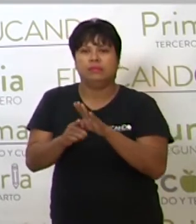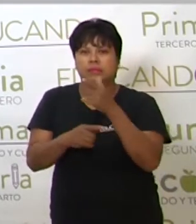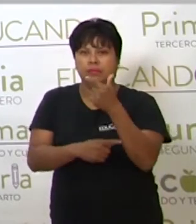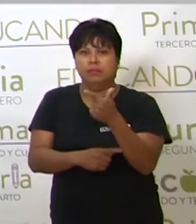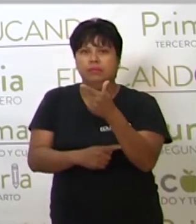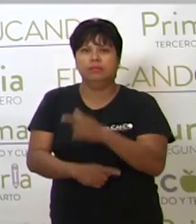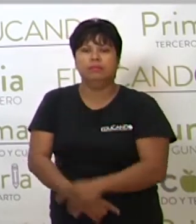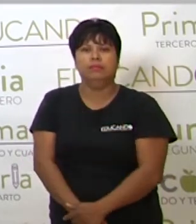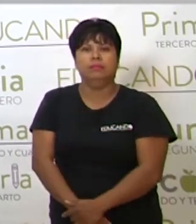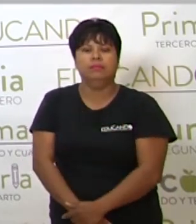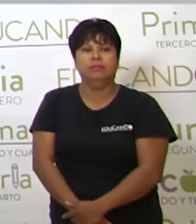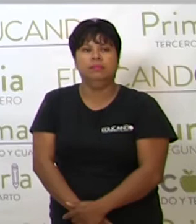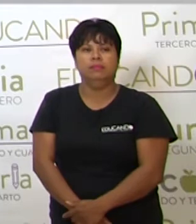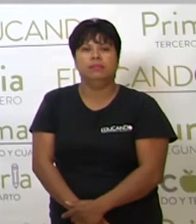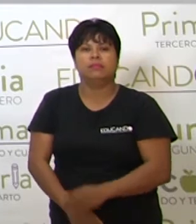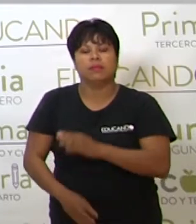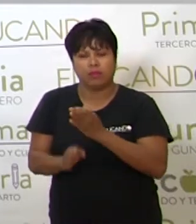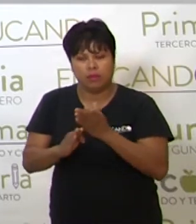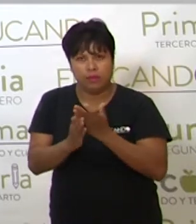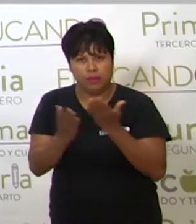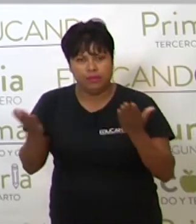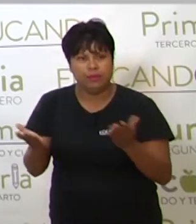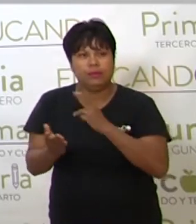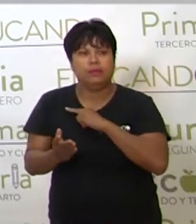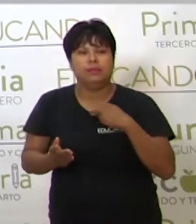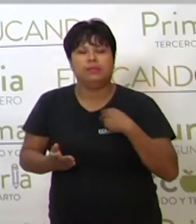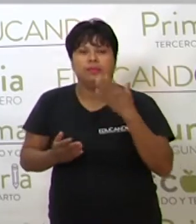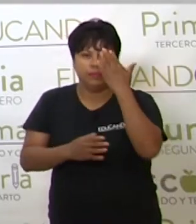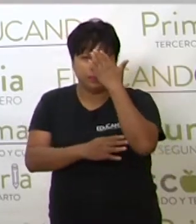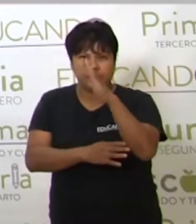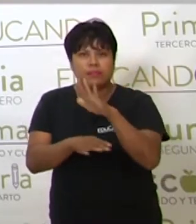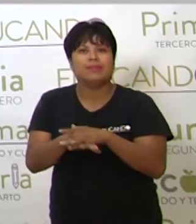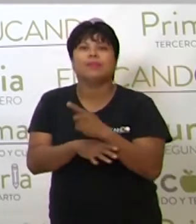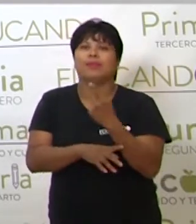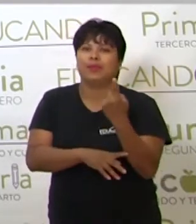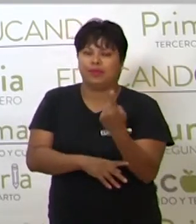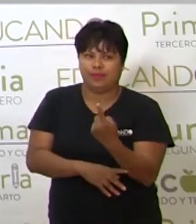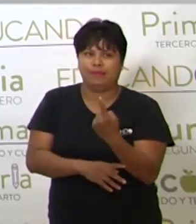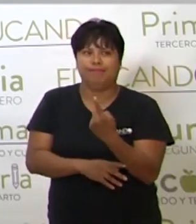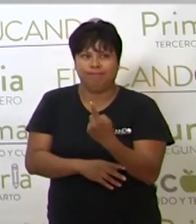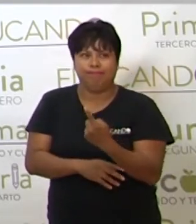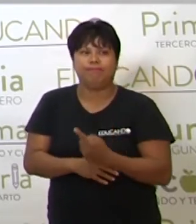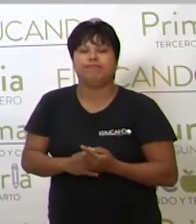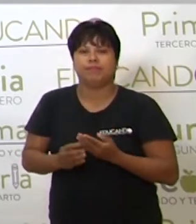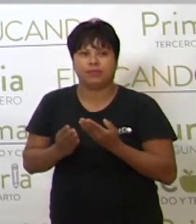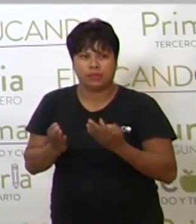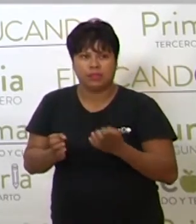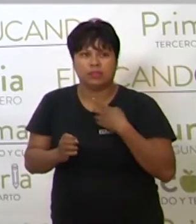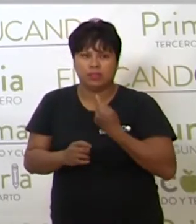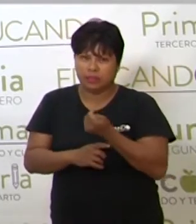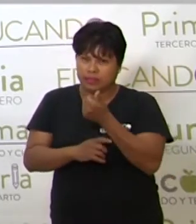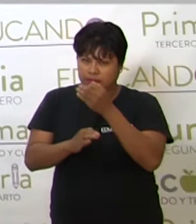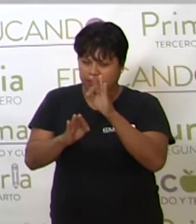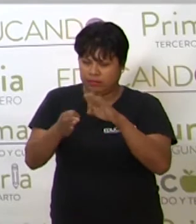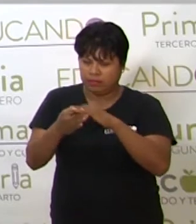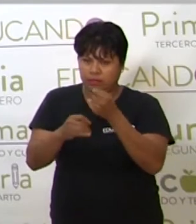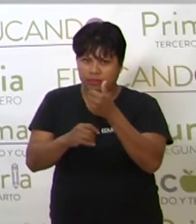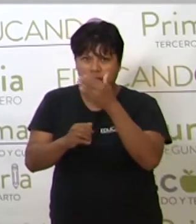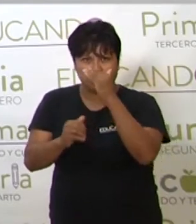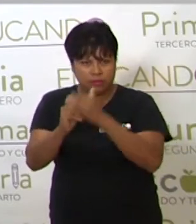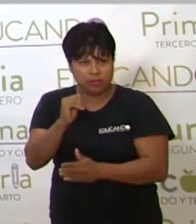partes ahorita lo vamos a saber por qué y ahí estoy casi terminando de